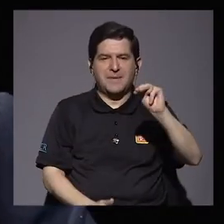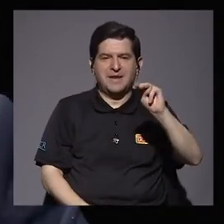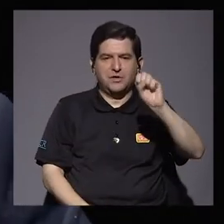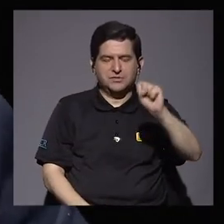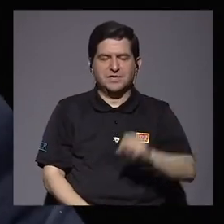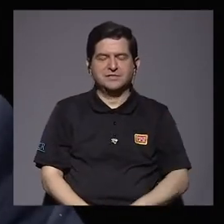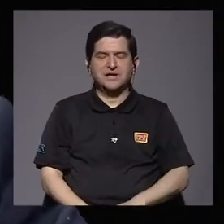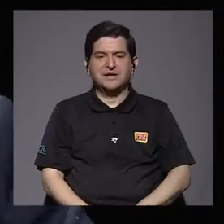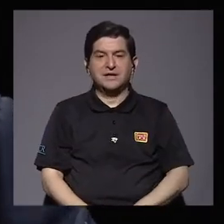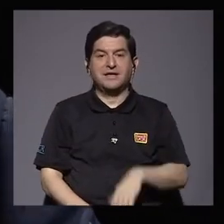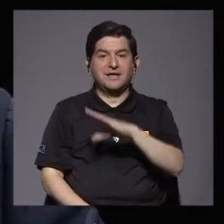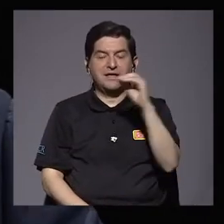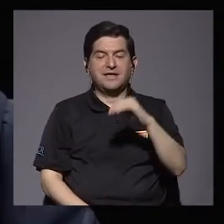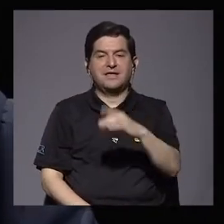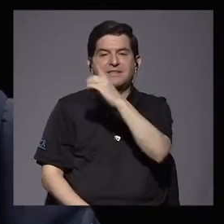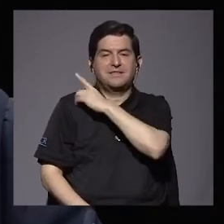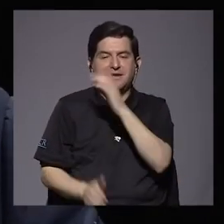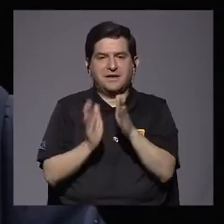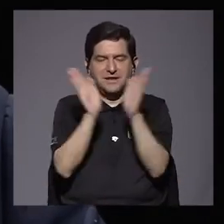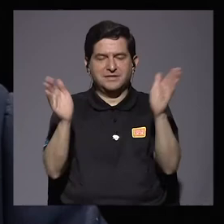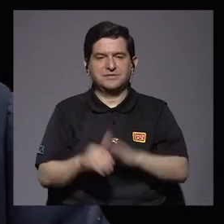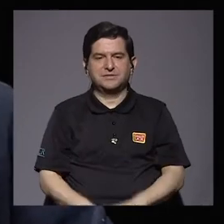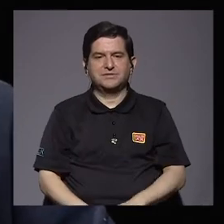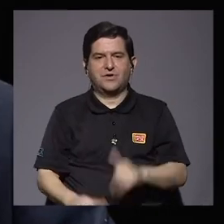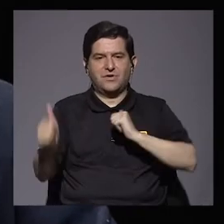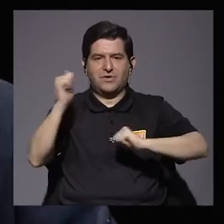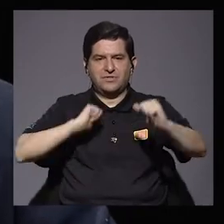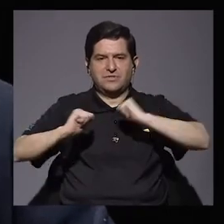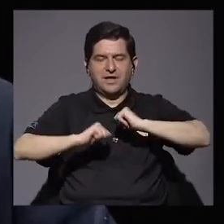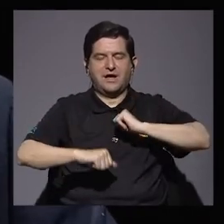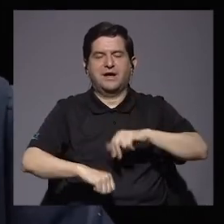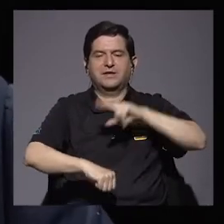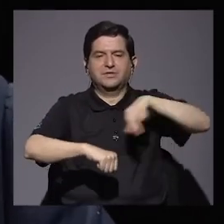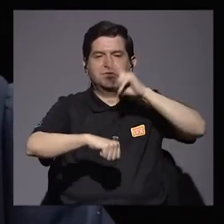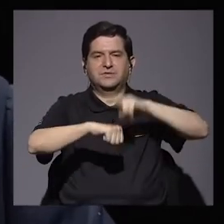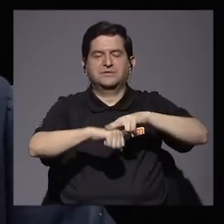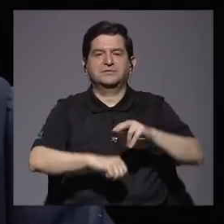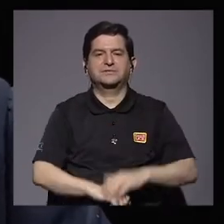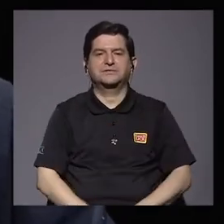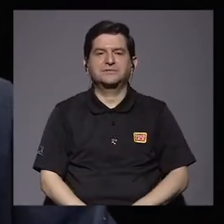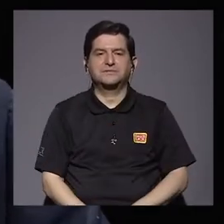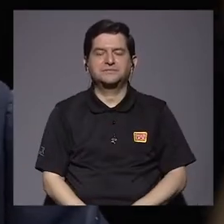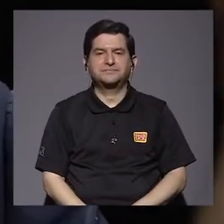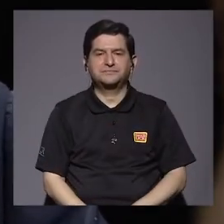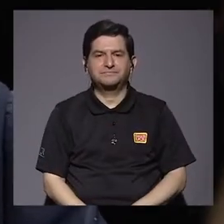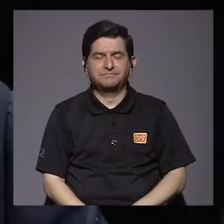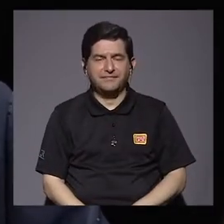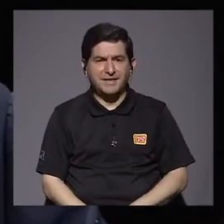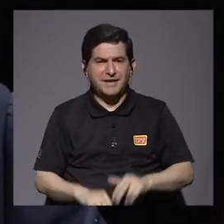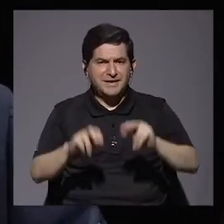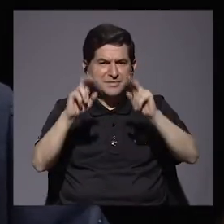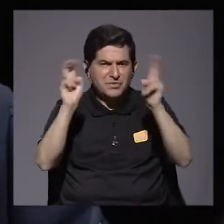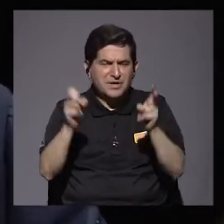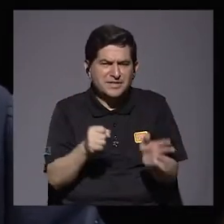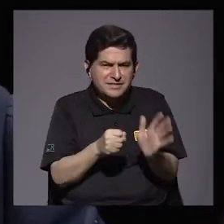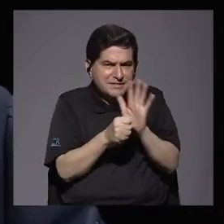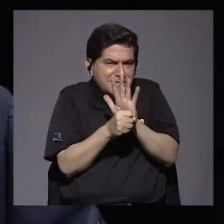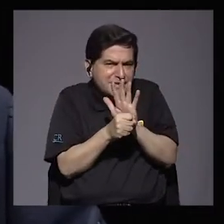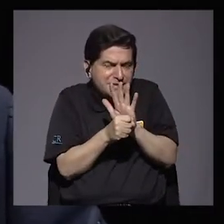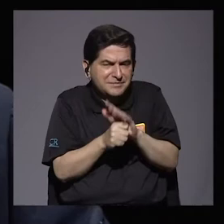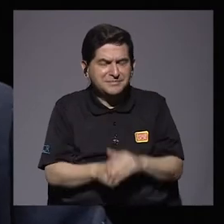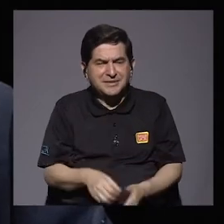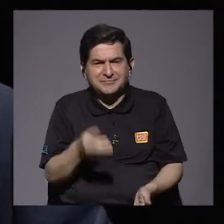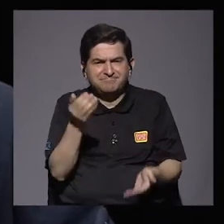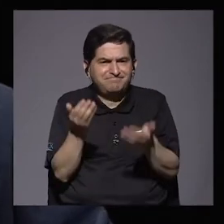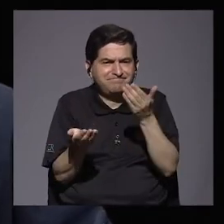supuesto, la dirección general del Teatro Nacional. Así es. Doña Inés, si no fuese el tema del COVID-19,